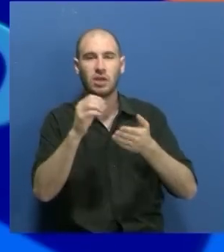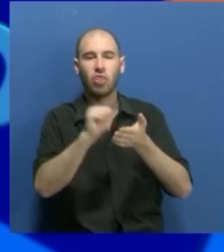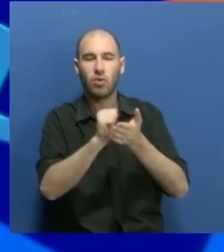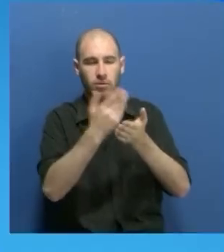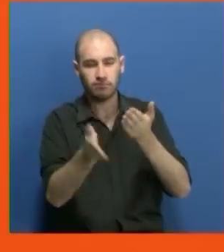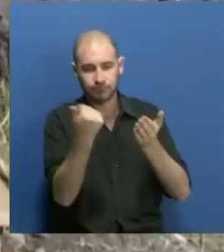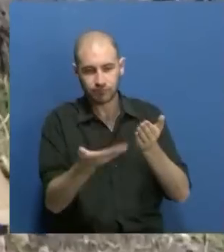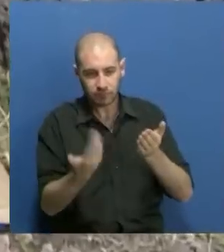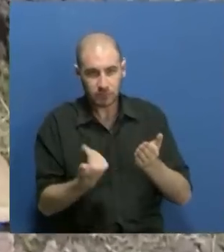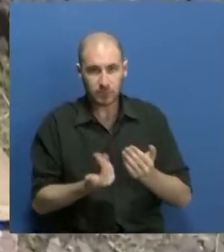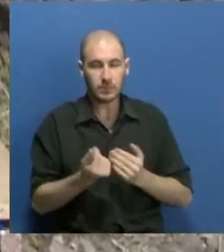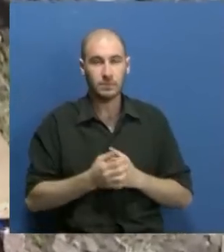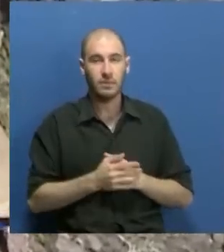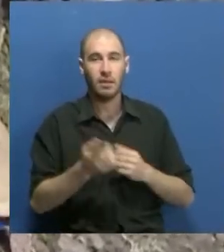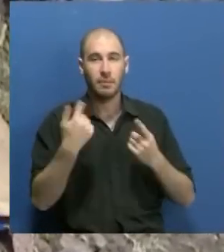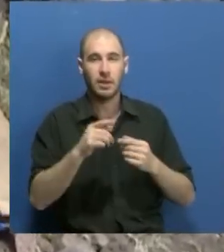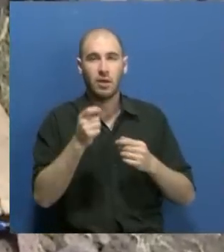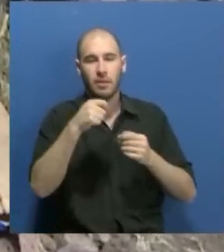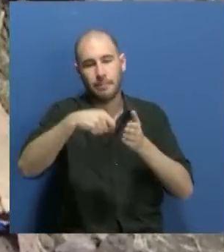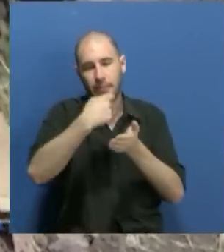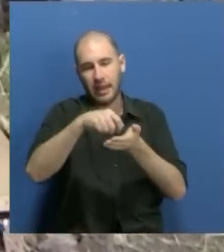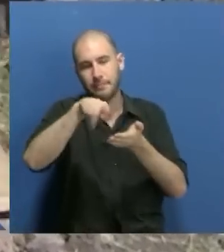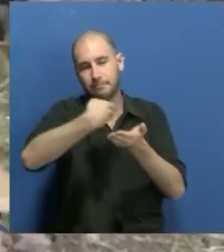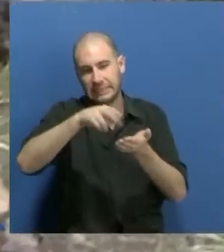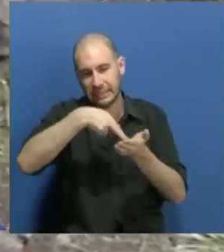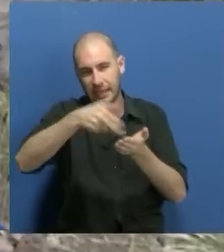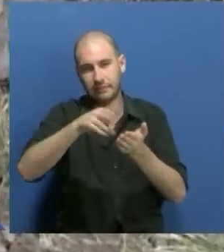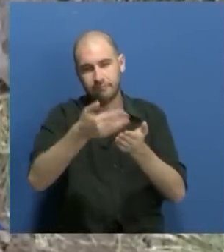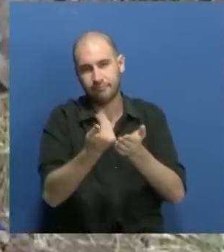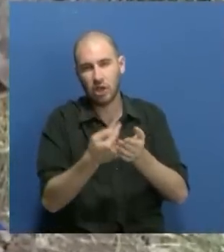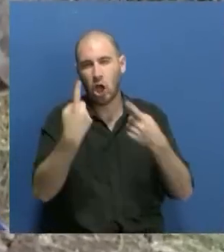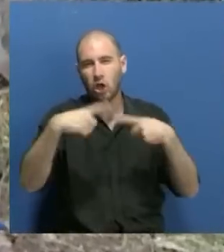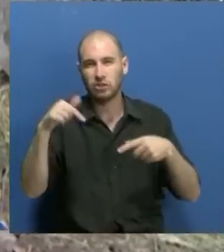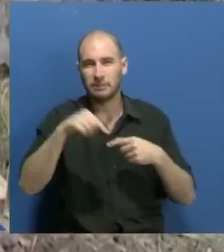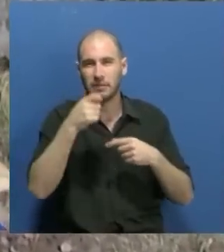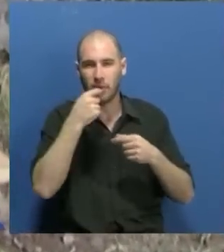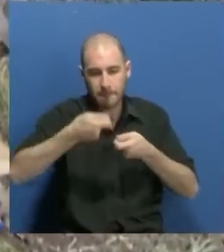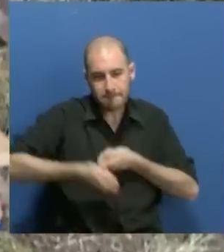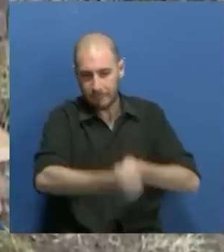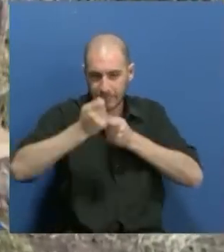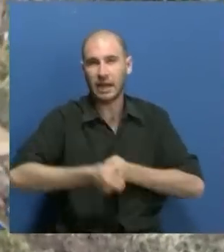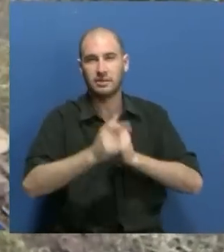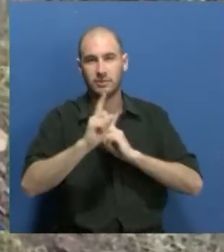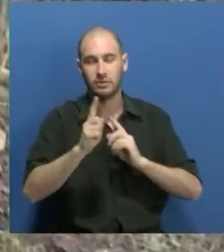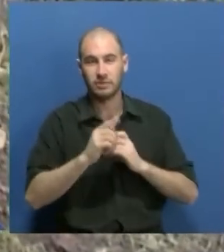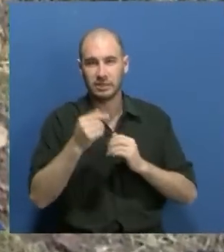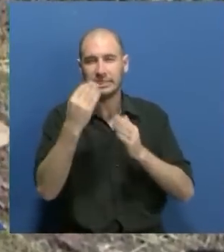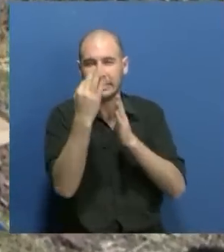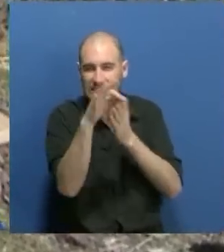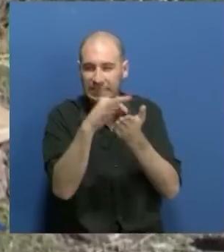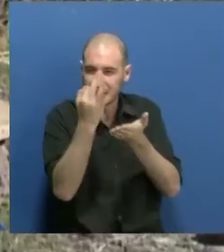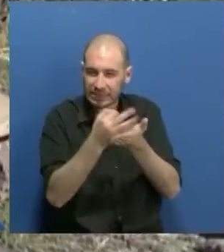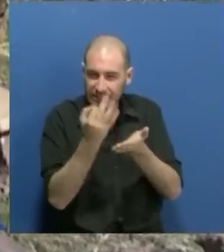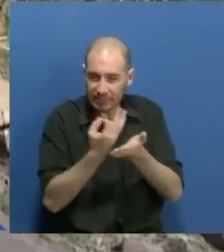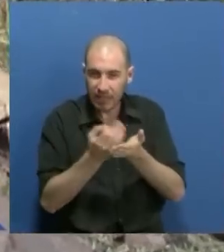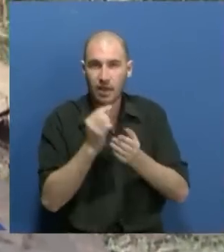extraer sedimento, pero con cucharín, pinceles, esas herramientas así más, no es a pala, o sea, es más detallado. Entonces